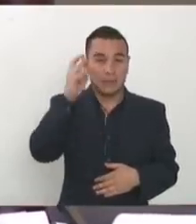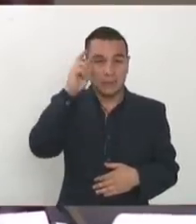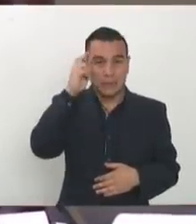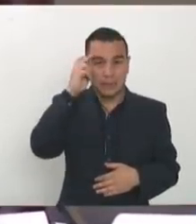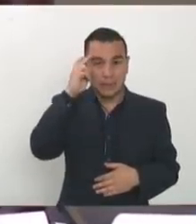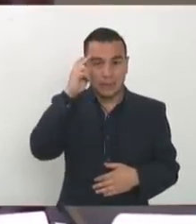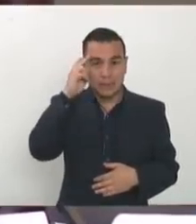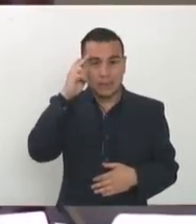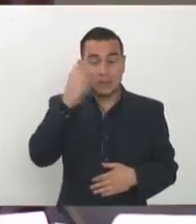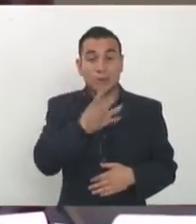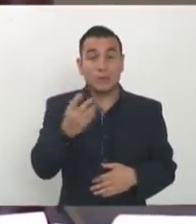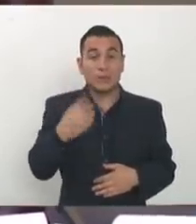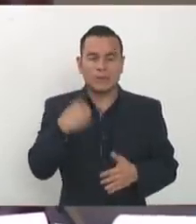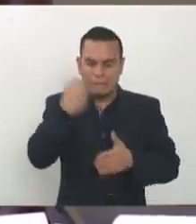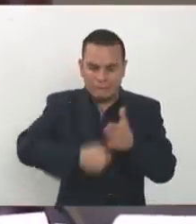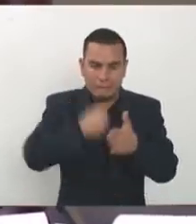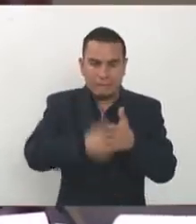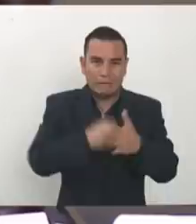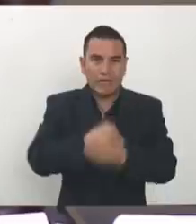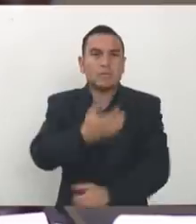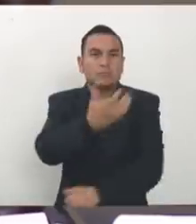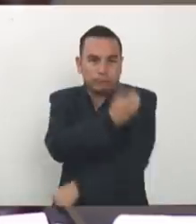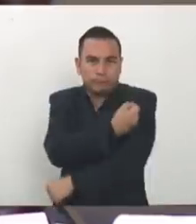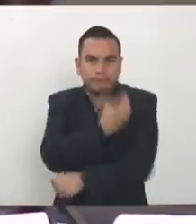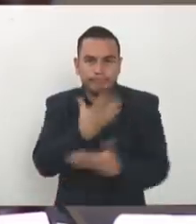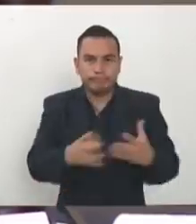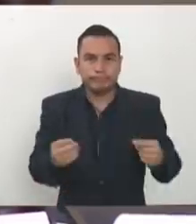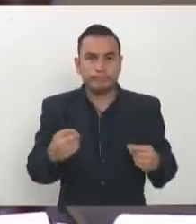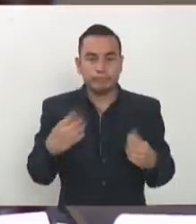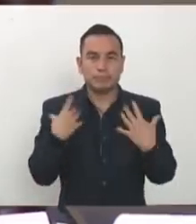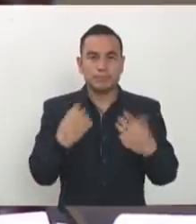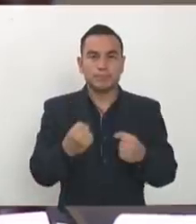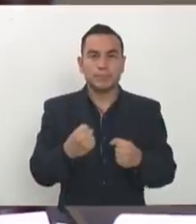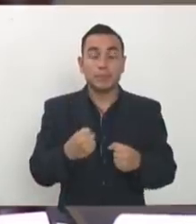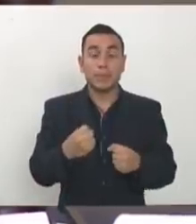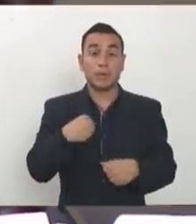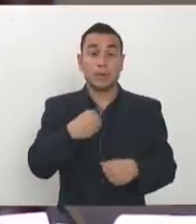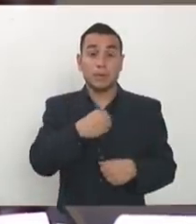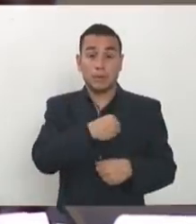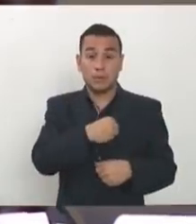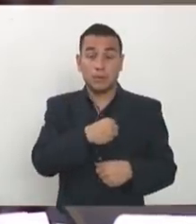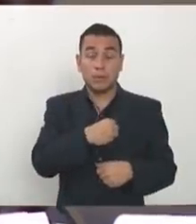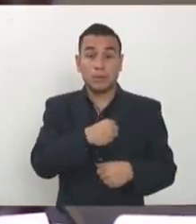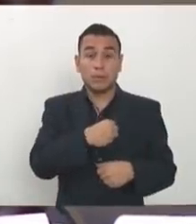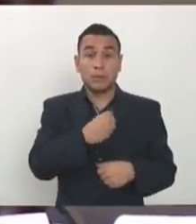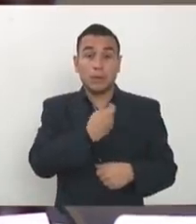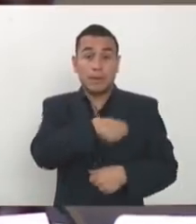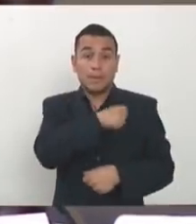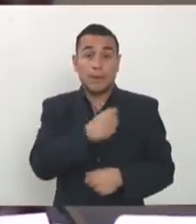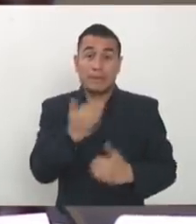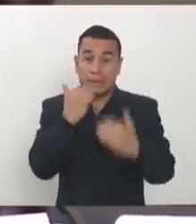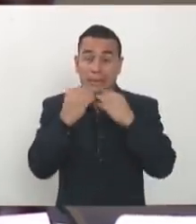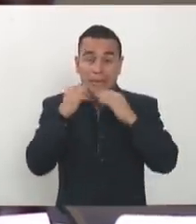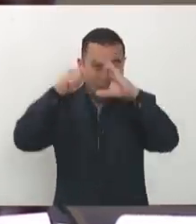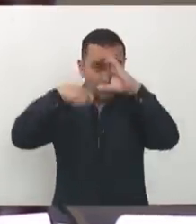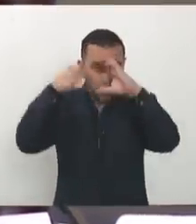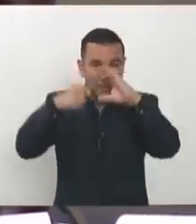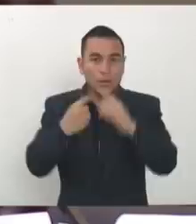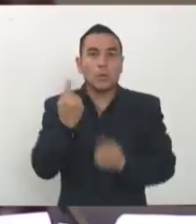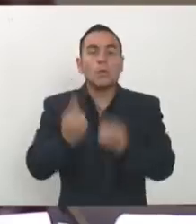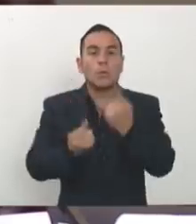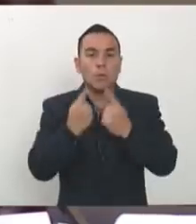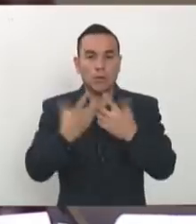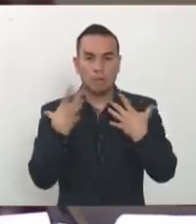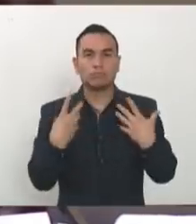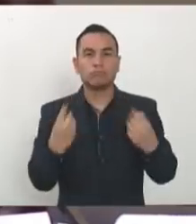y vamos a pelear porque no tengo un poquito de eso como dijo el médico de españa' la cura ahora hoy por hoy la única cura que tiene está enferma de la